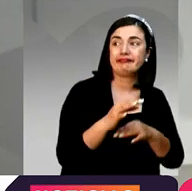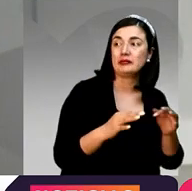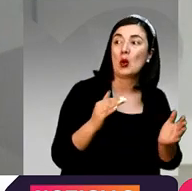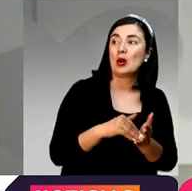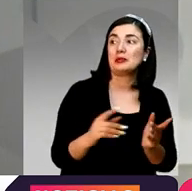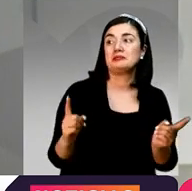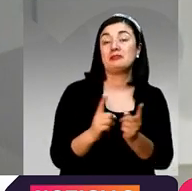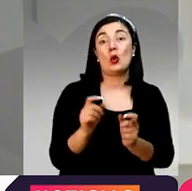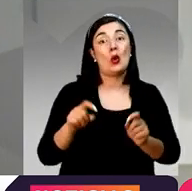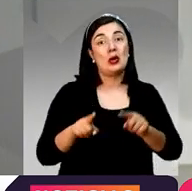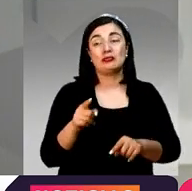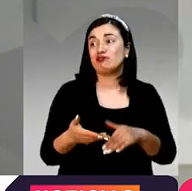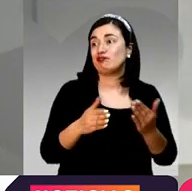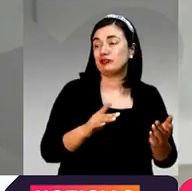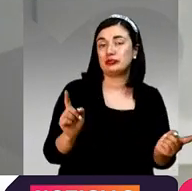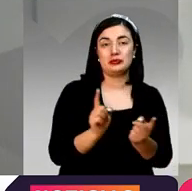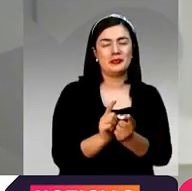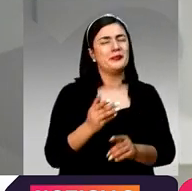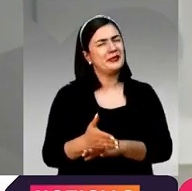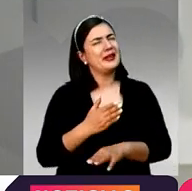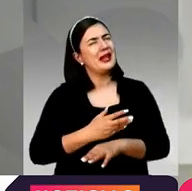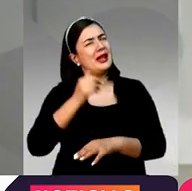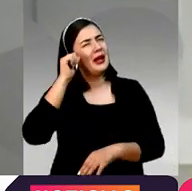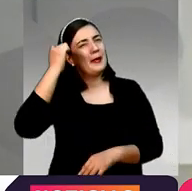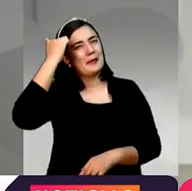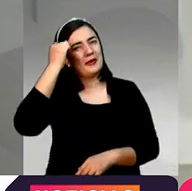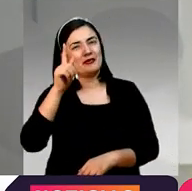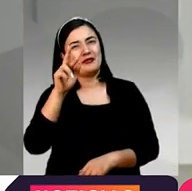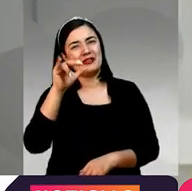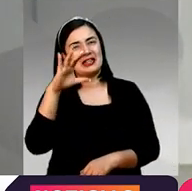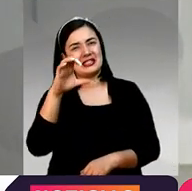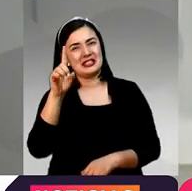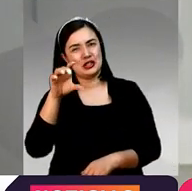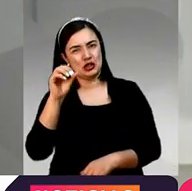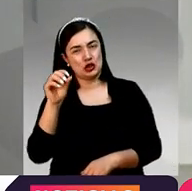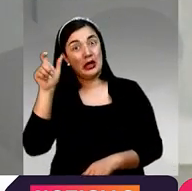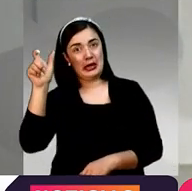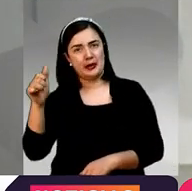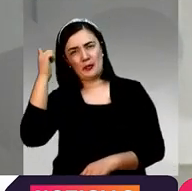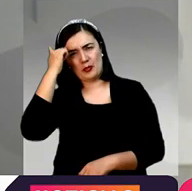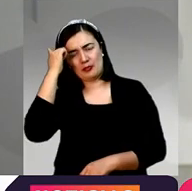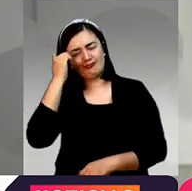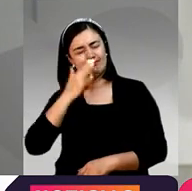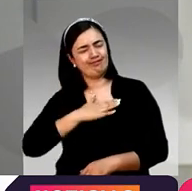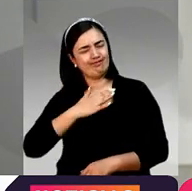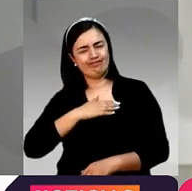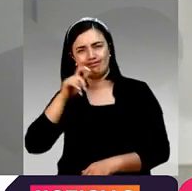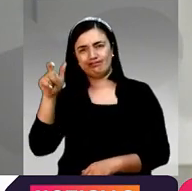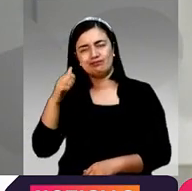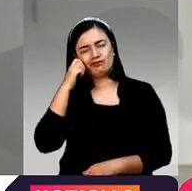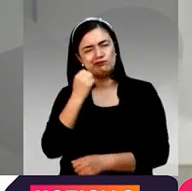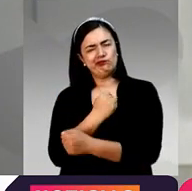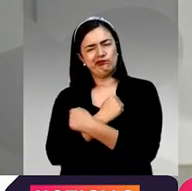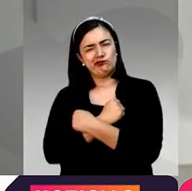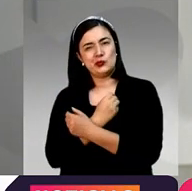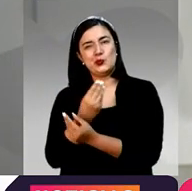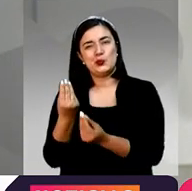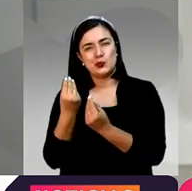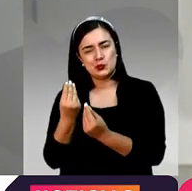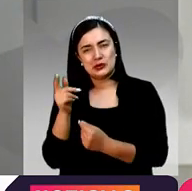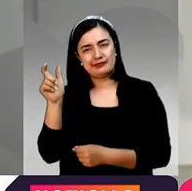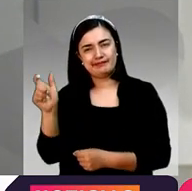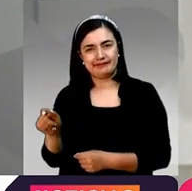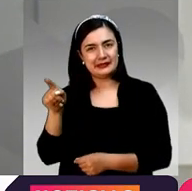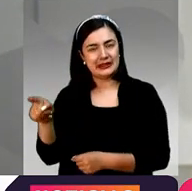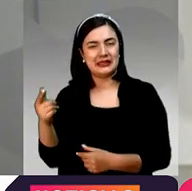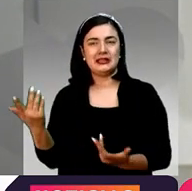un profe que yo tuve, el doctor Francisco Anaya, un intensivista, profe mío, y que yo quise mucho y que